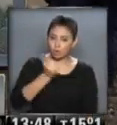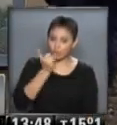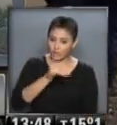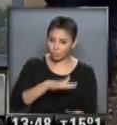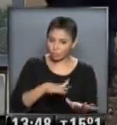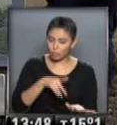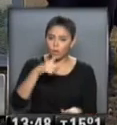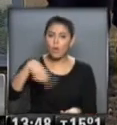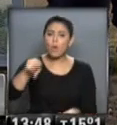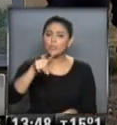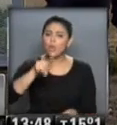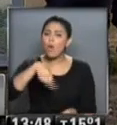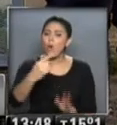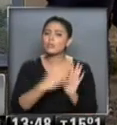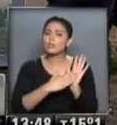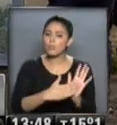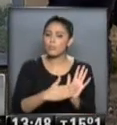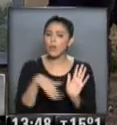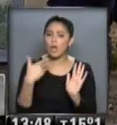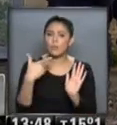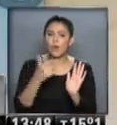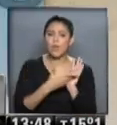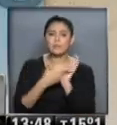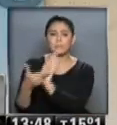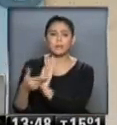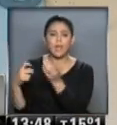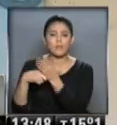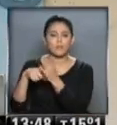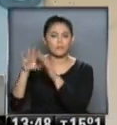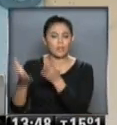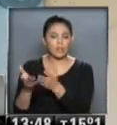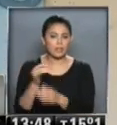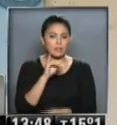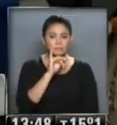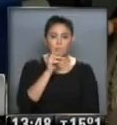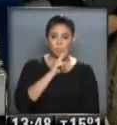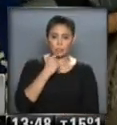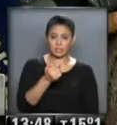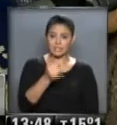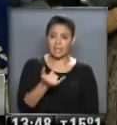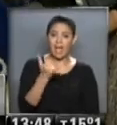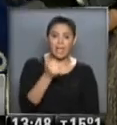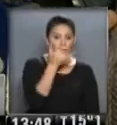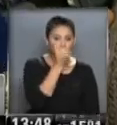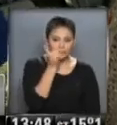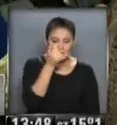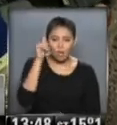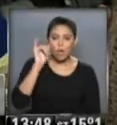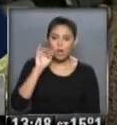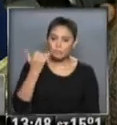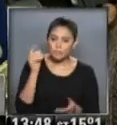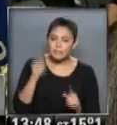tienen alguna otra prueba que le van a presentar a la final yo la gente hay dibujos hay vídeos de genes